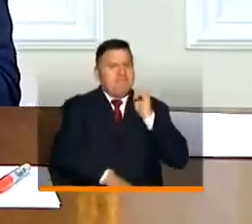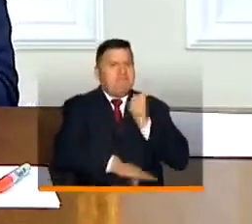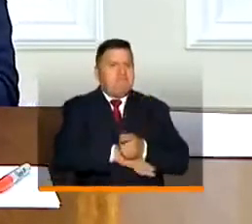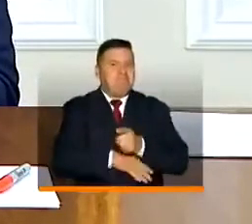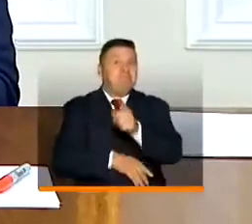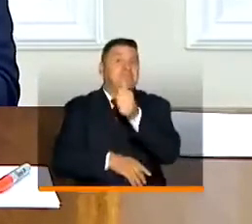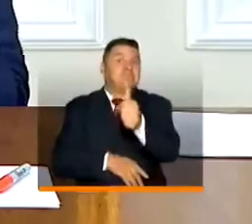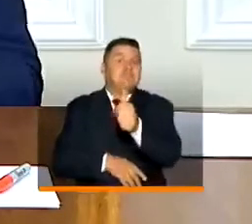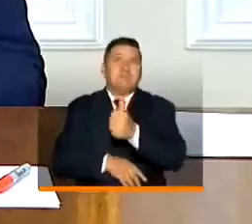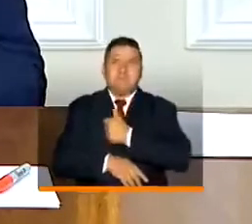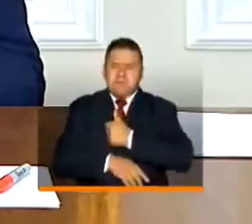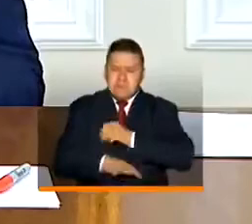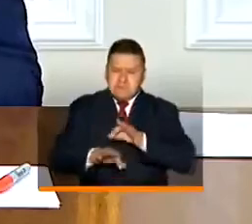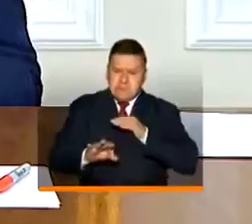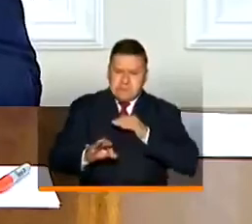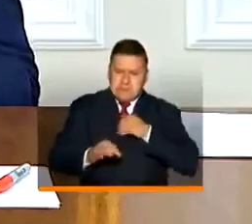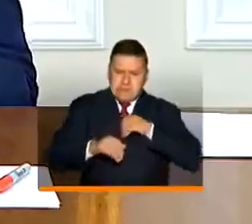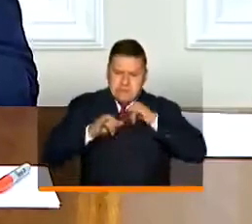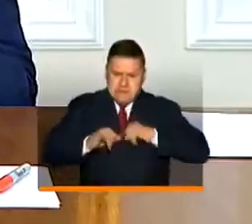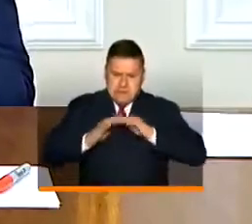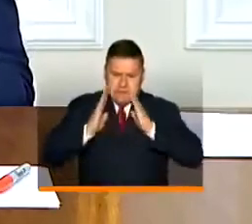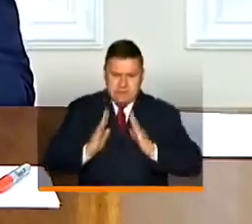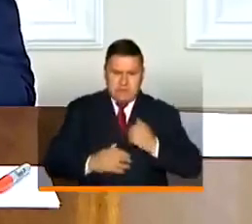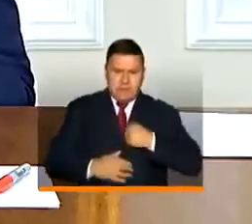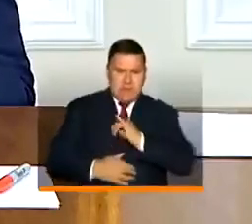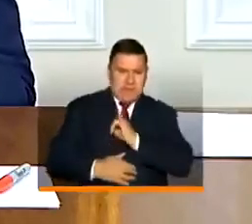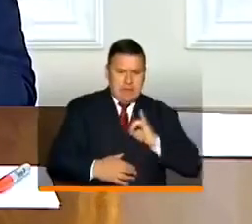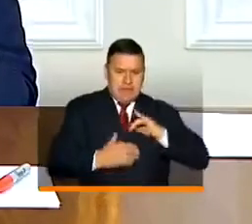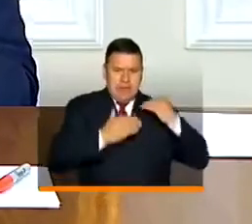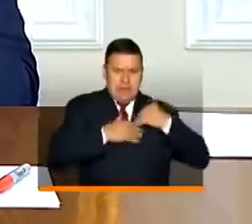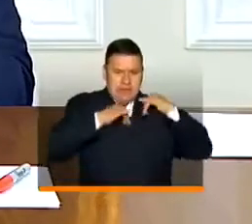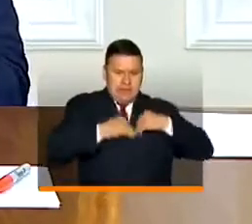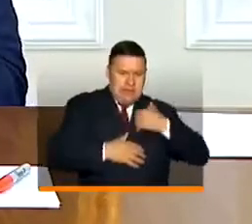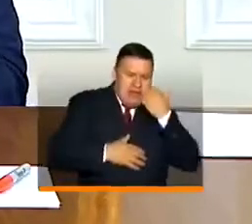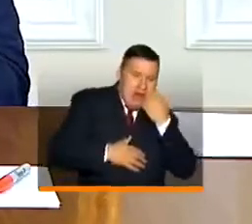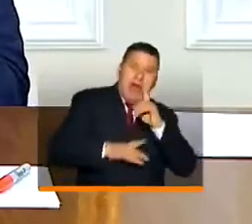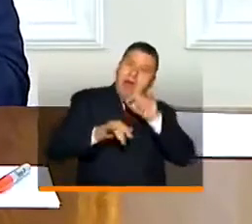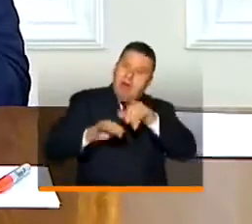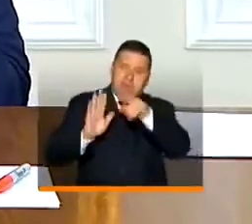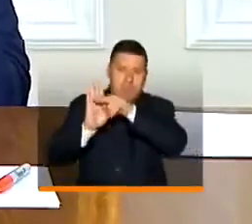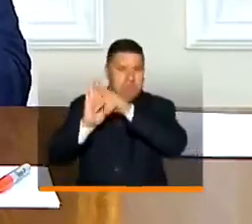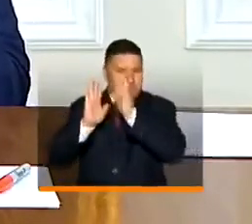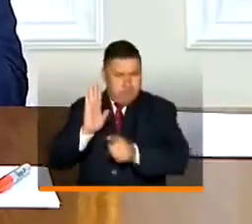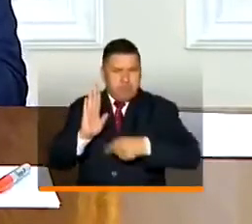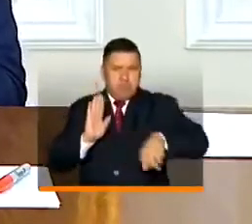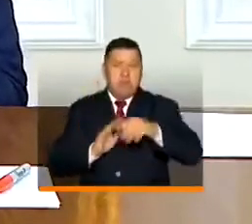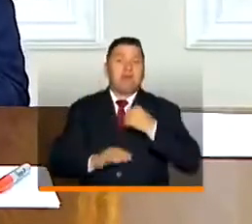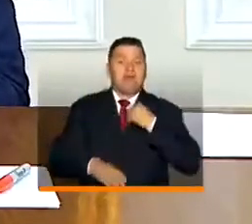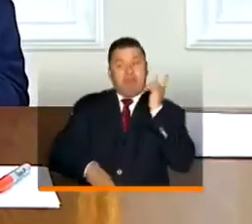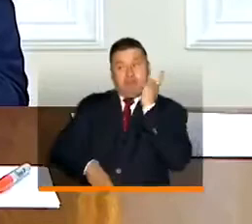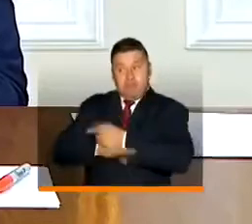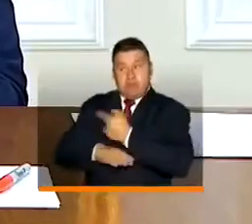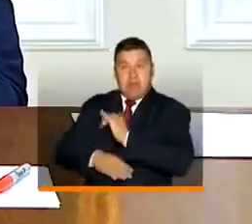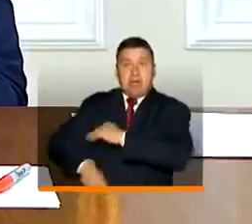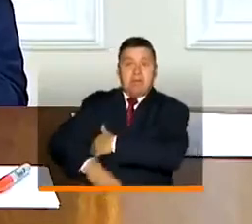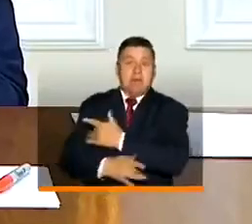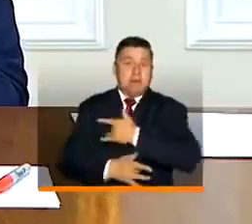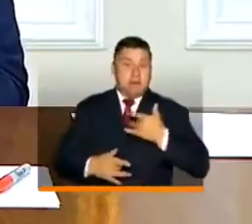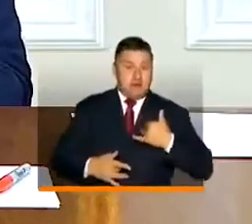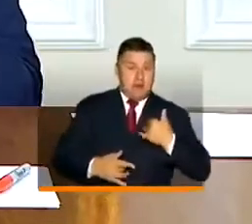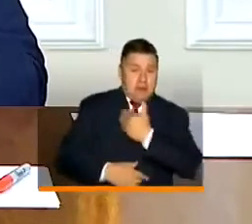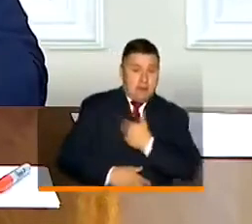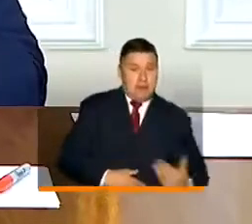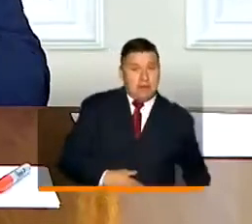aislamiento selectivo con distanciamiento individual responsable. Y hoy le he dado instrucciones muy claras al señor ministro de